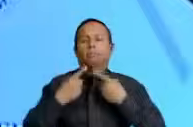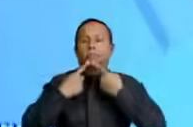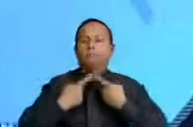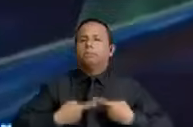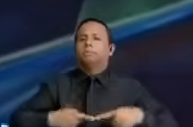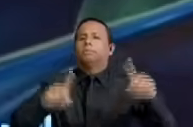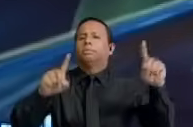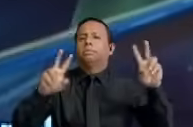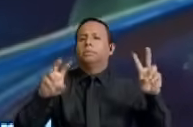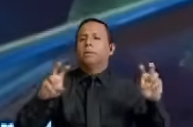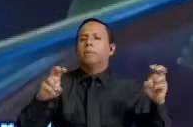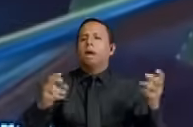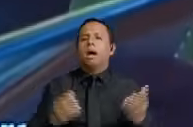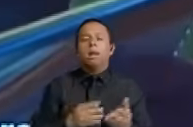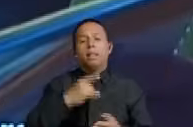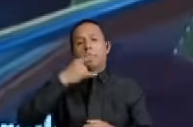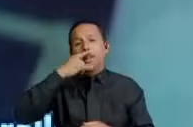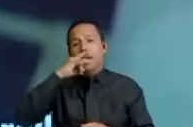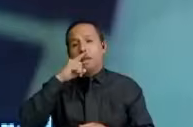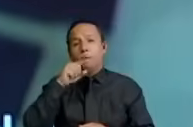aplicación infancia